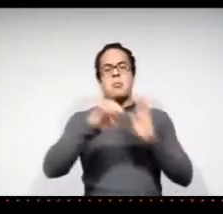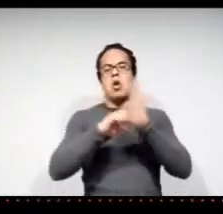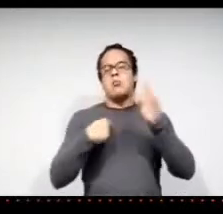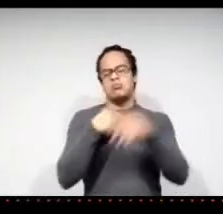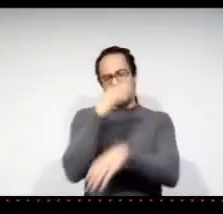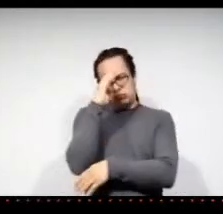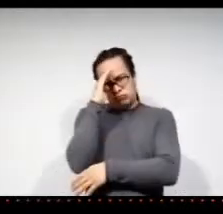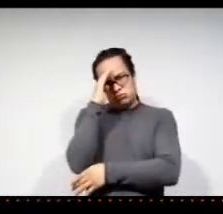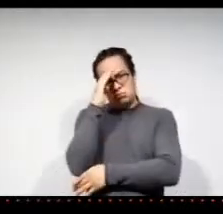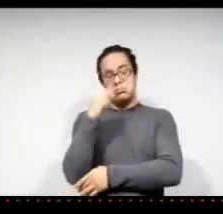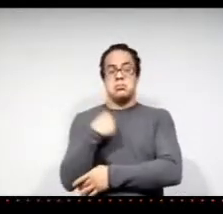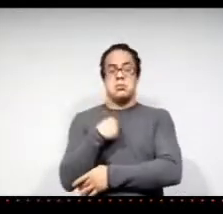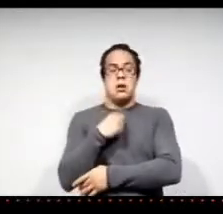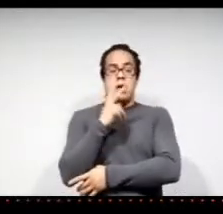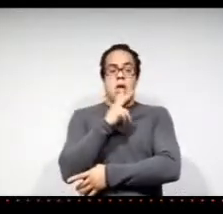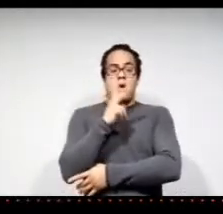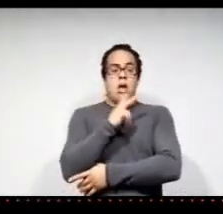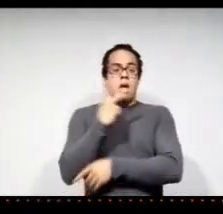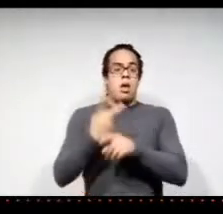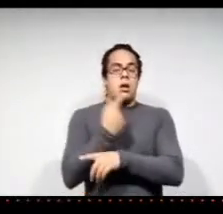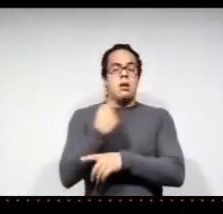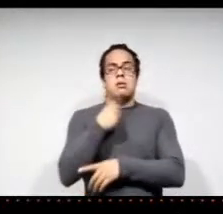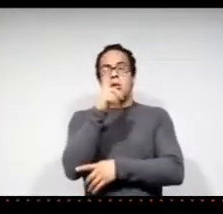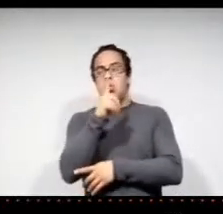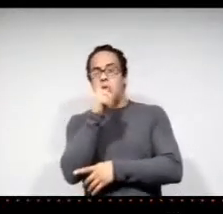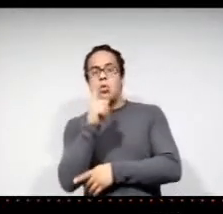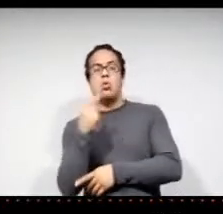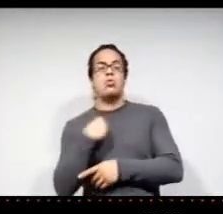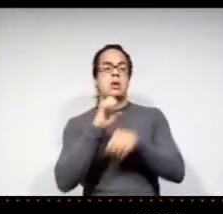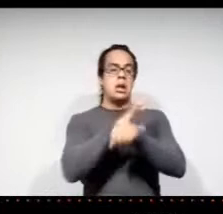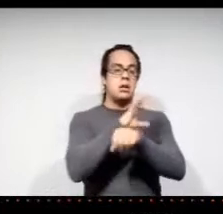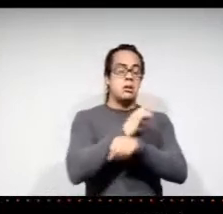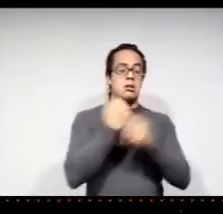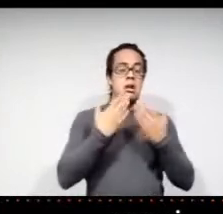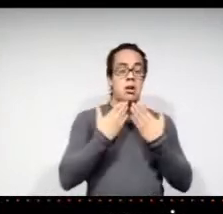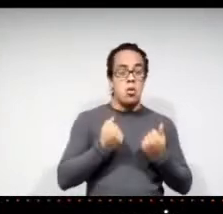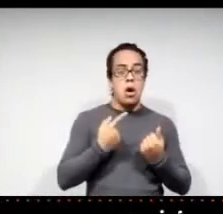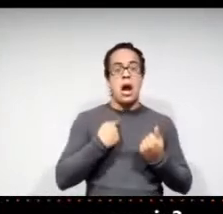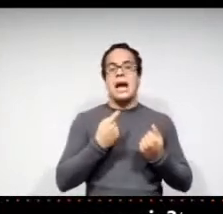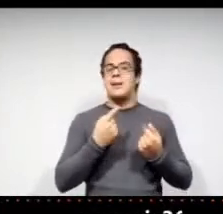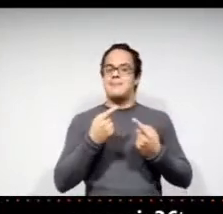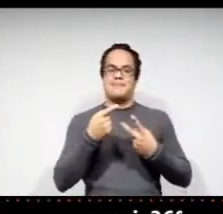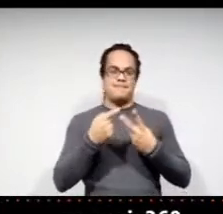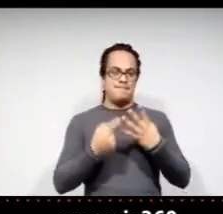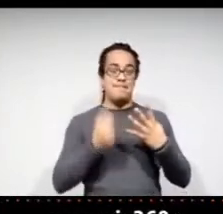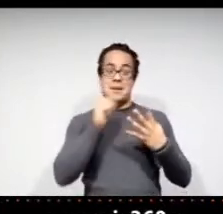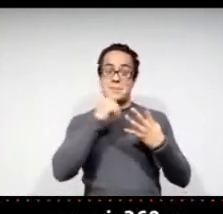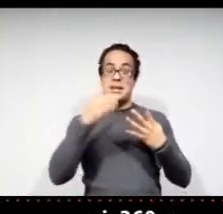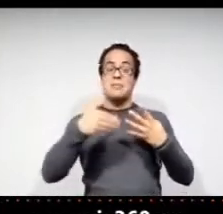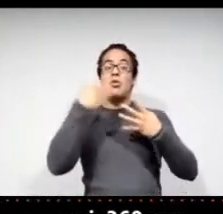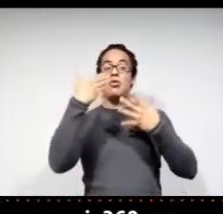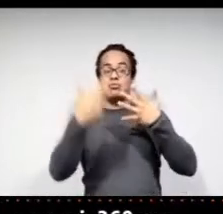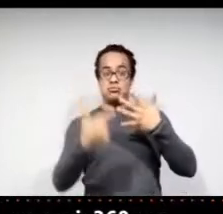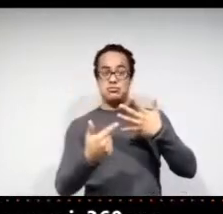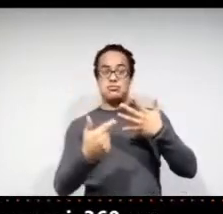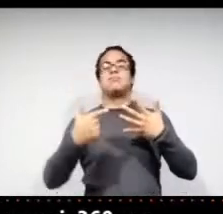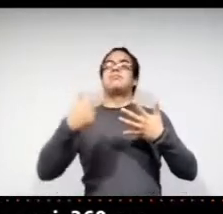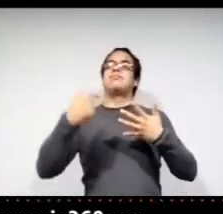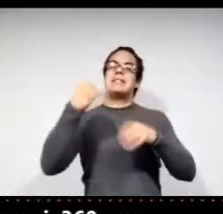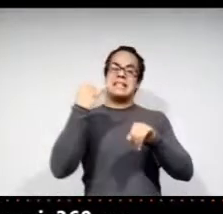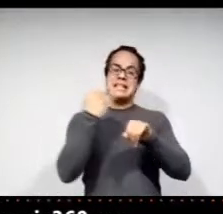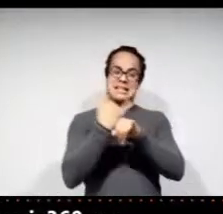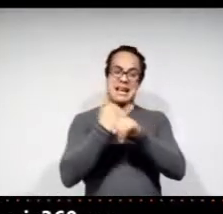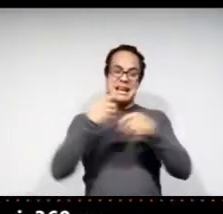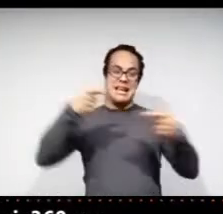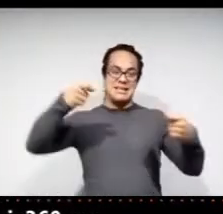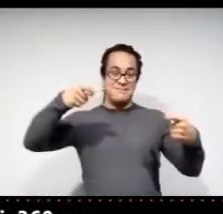tener aire que respirar o luz o electricidad para prender la luz, sino también la conectividad para poder optimizar todo este